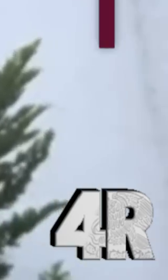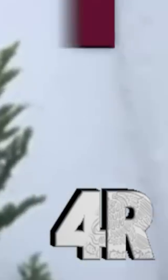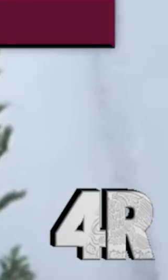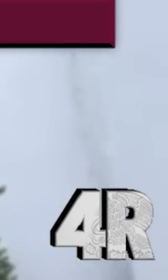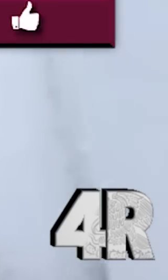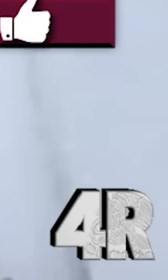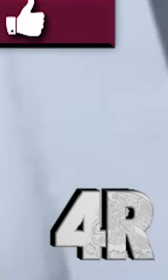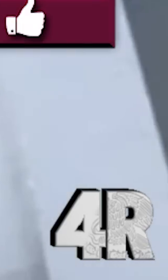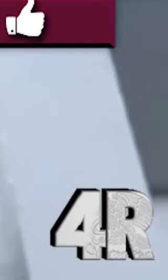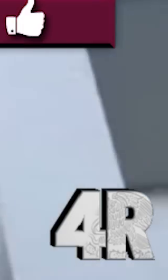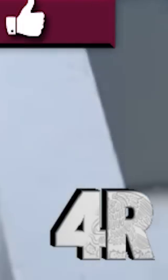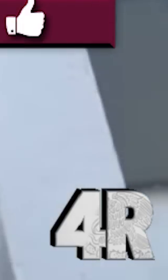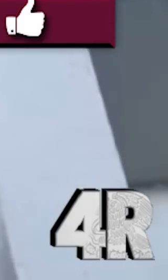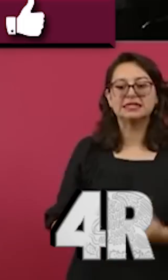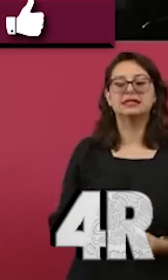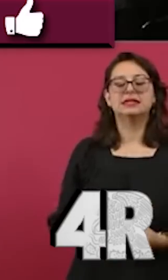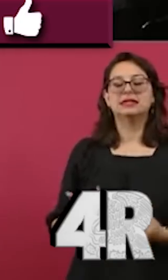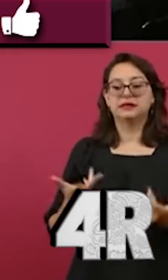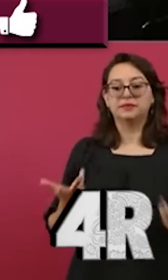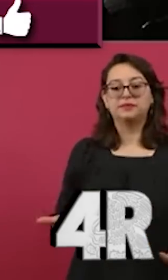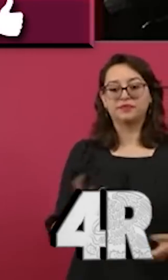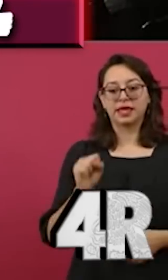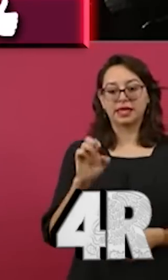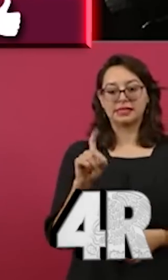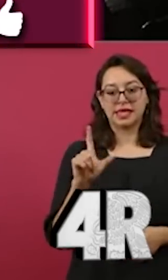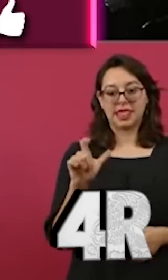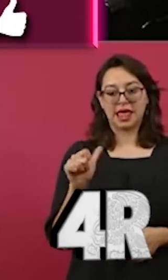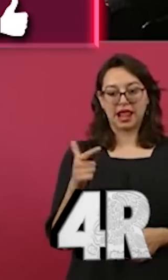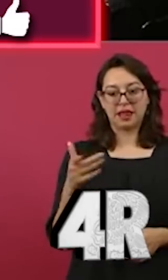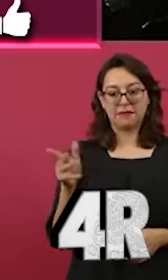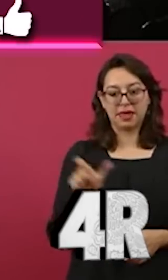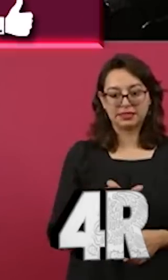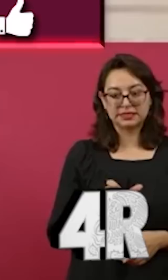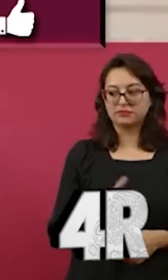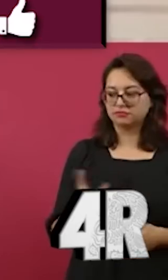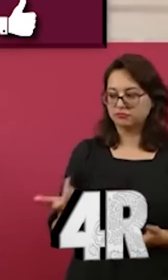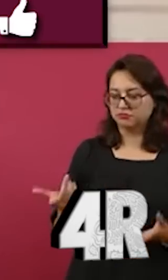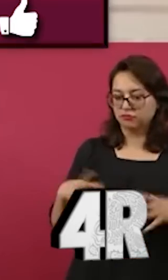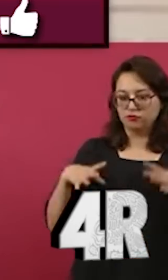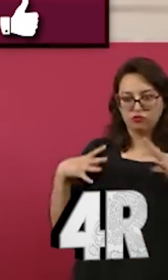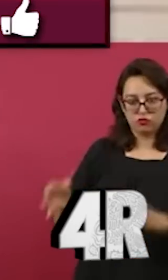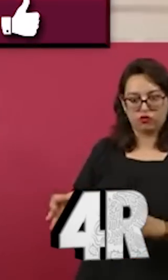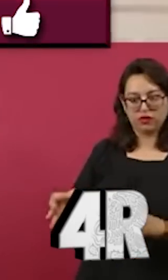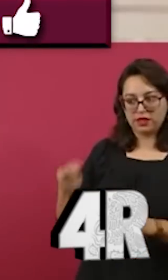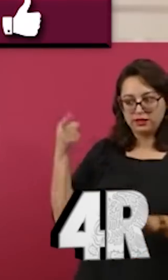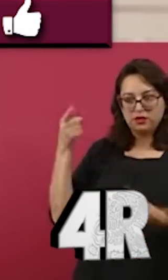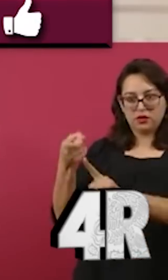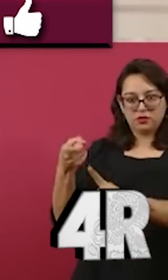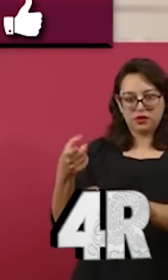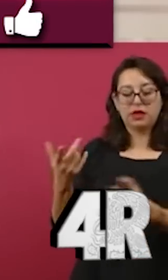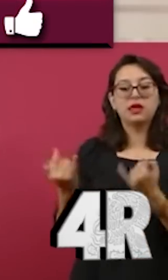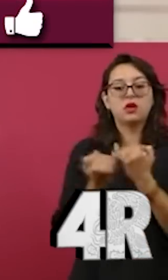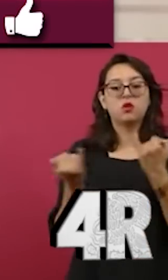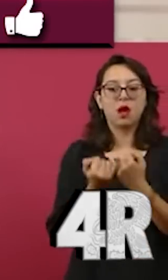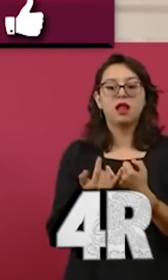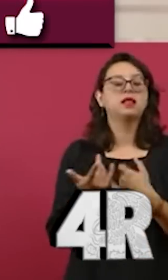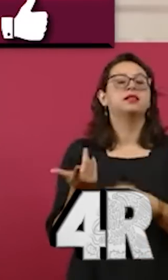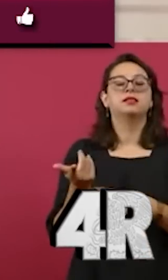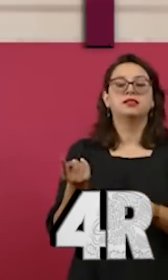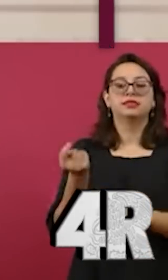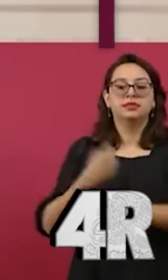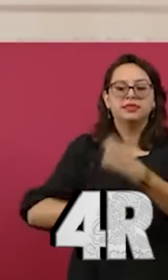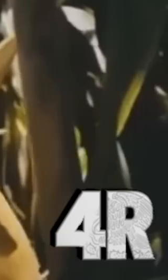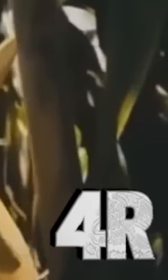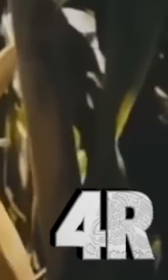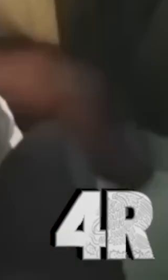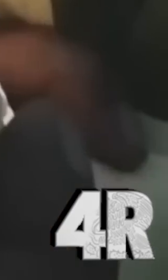tolerar ni un caso de corrupción en su gobierno Claro que es un gran tropezón pero algo que diferencia a este gobierno de